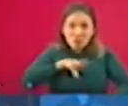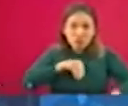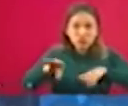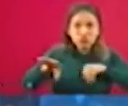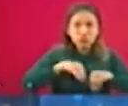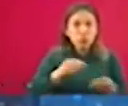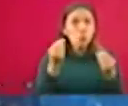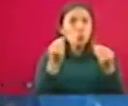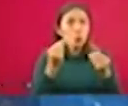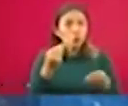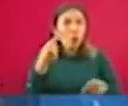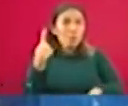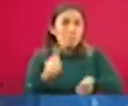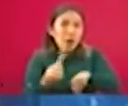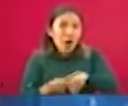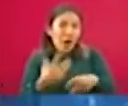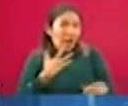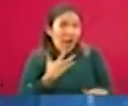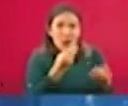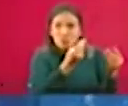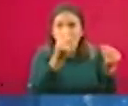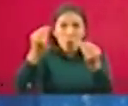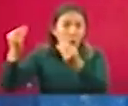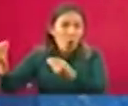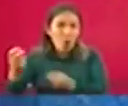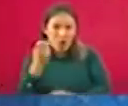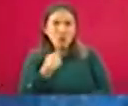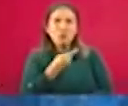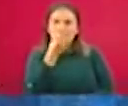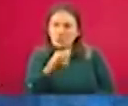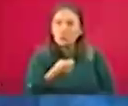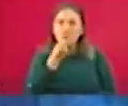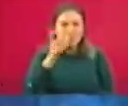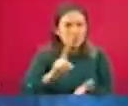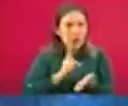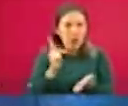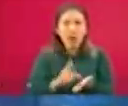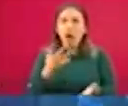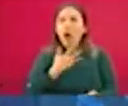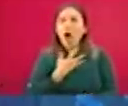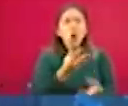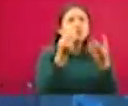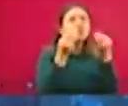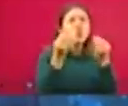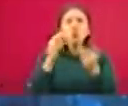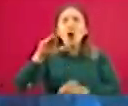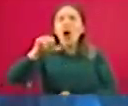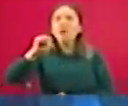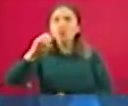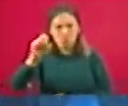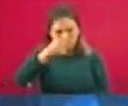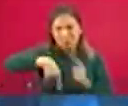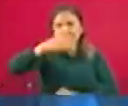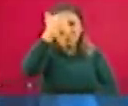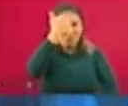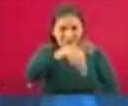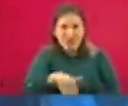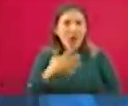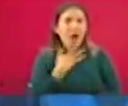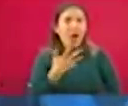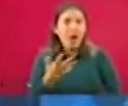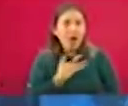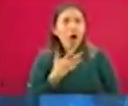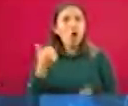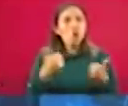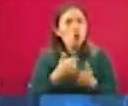incorporada y muy probablemente, como lo hemos venido diciendo por varias semanas, vamos a encontrar que hay más muertes de